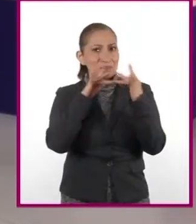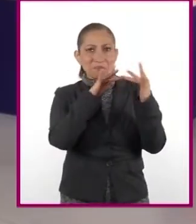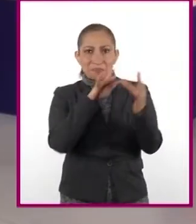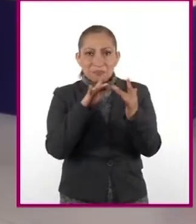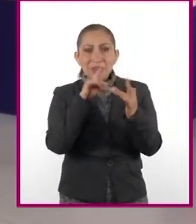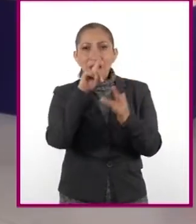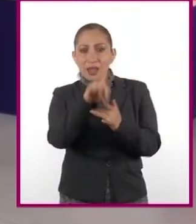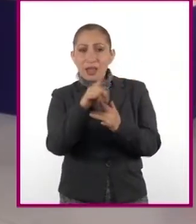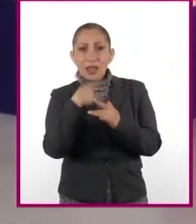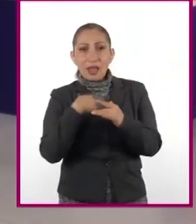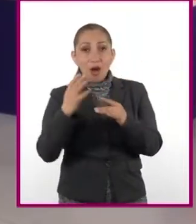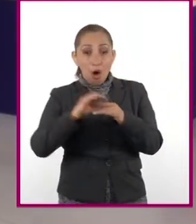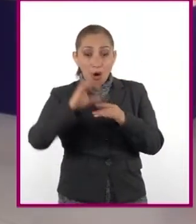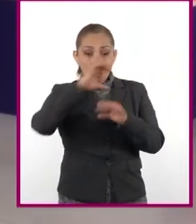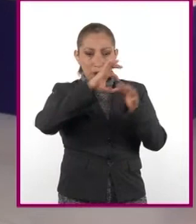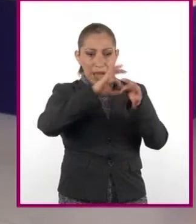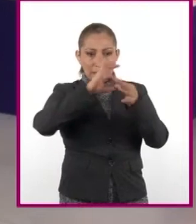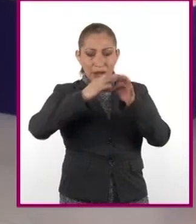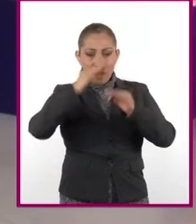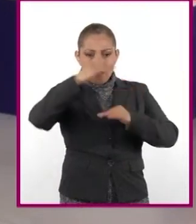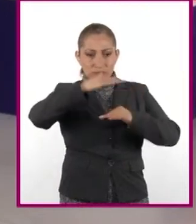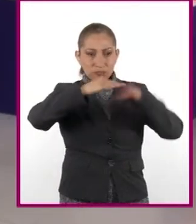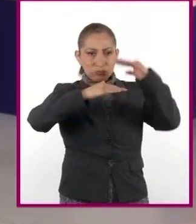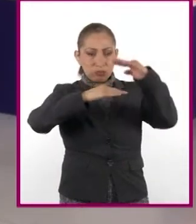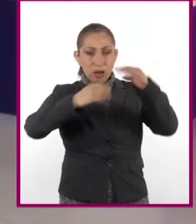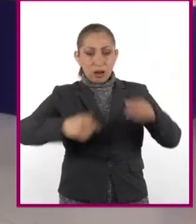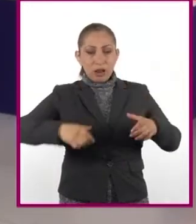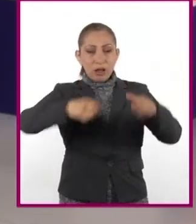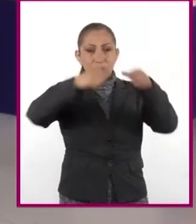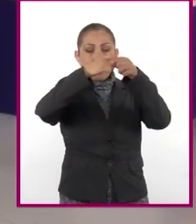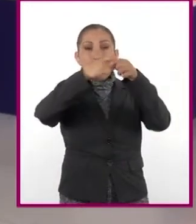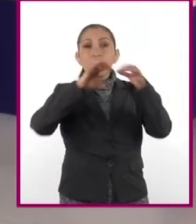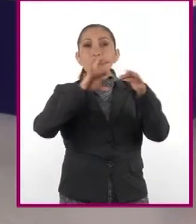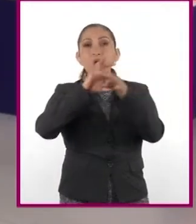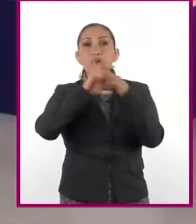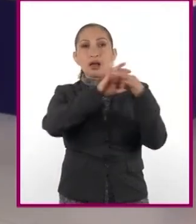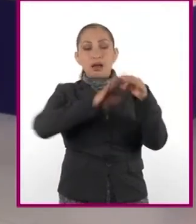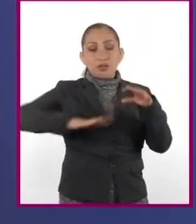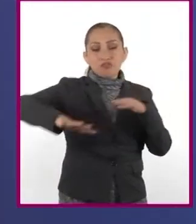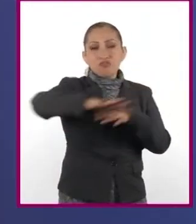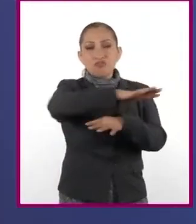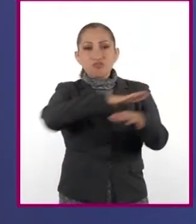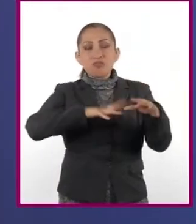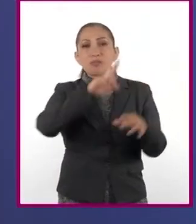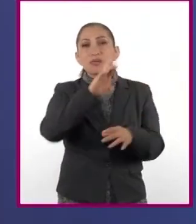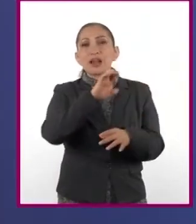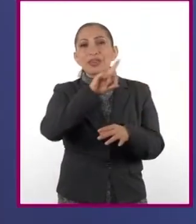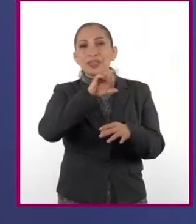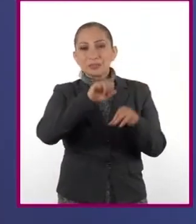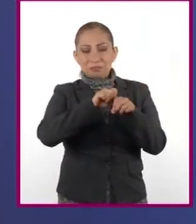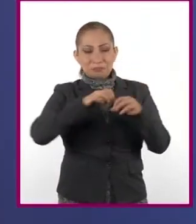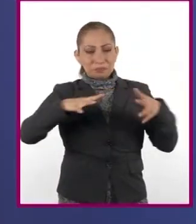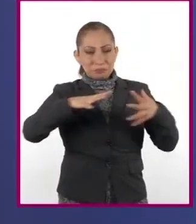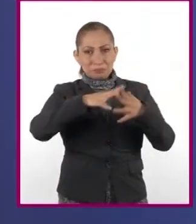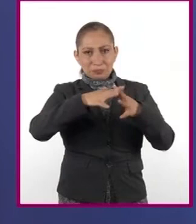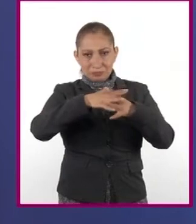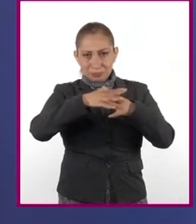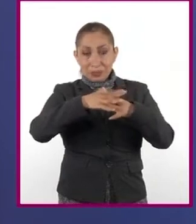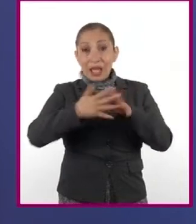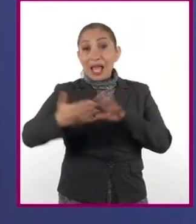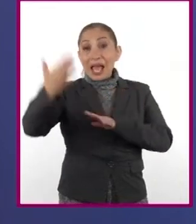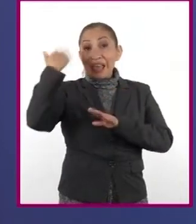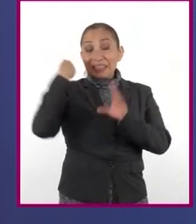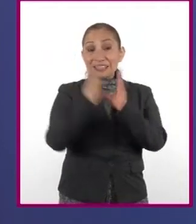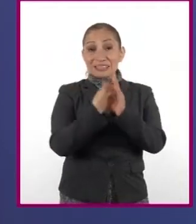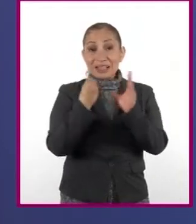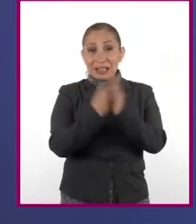y superpuestas que en su conjunto forman las redes alimentarias. En las sesiones